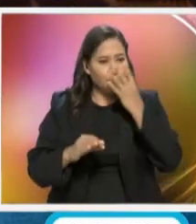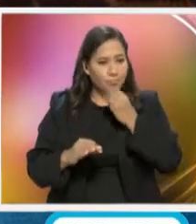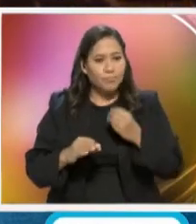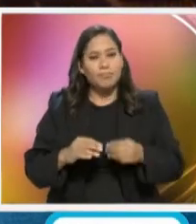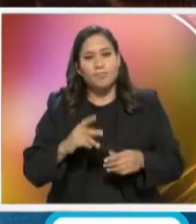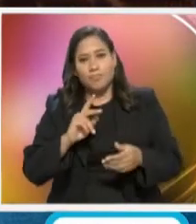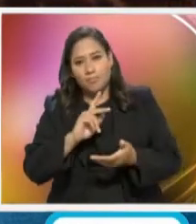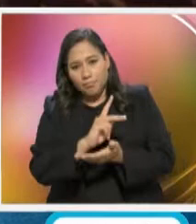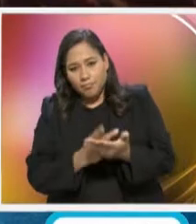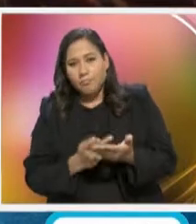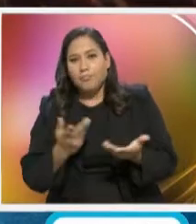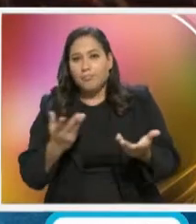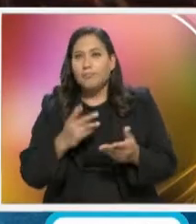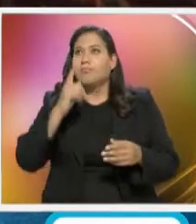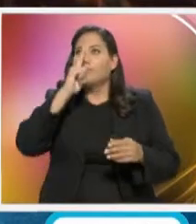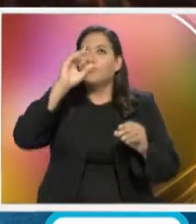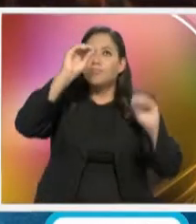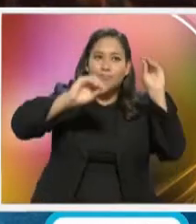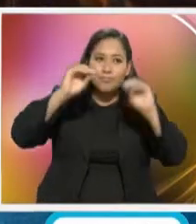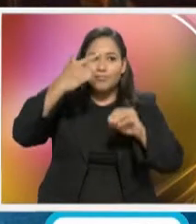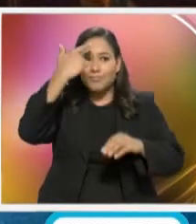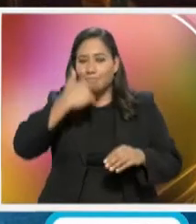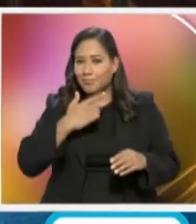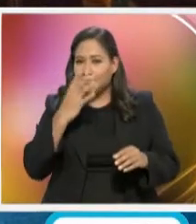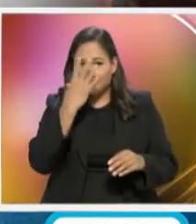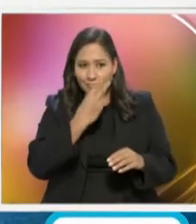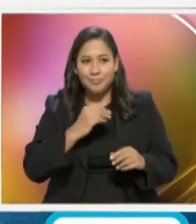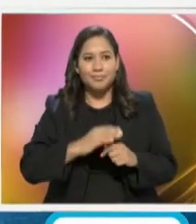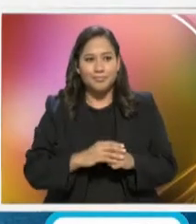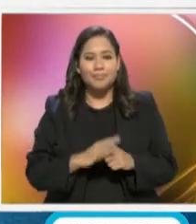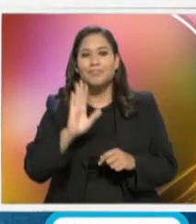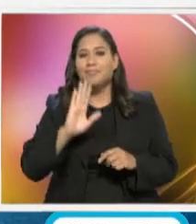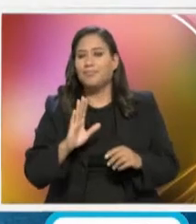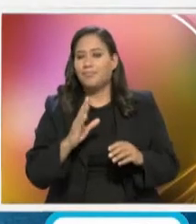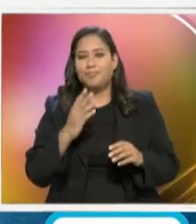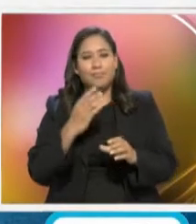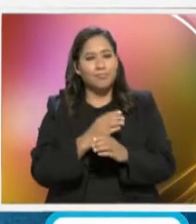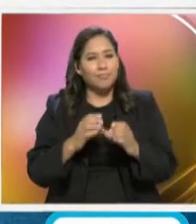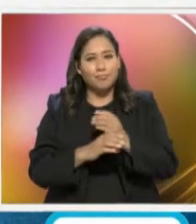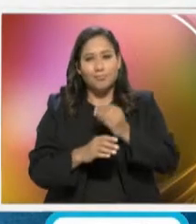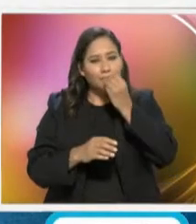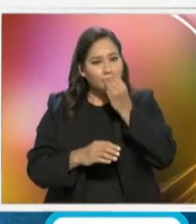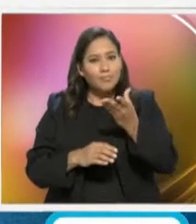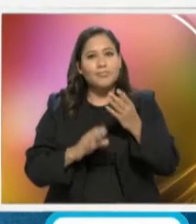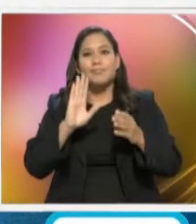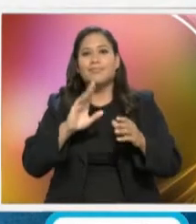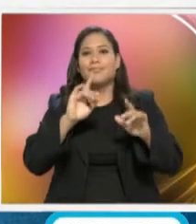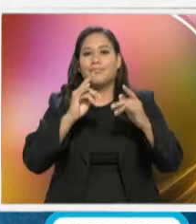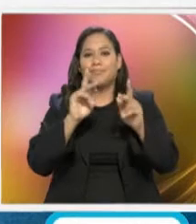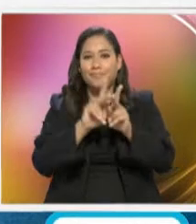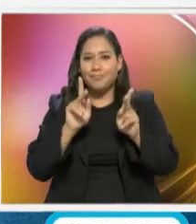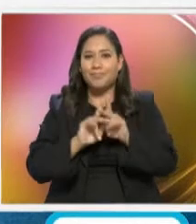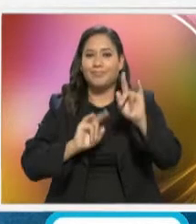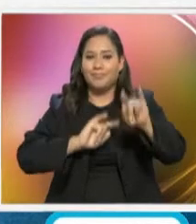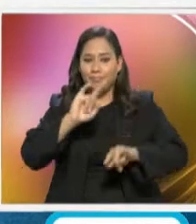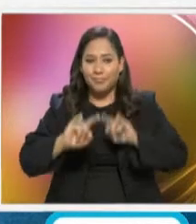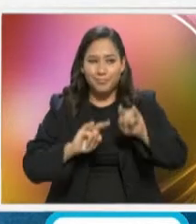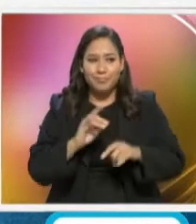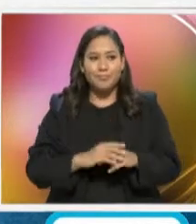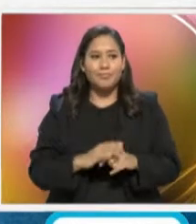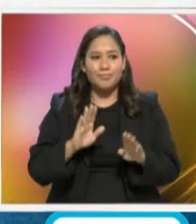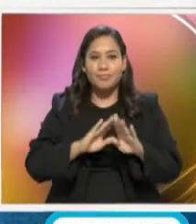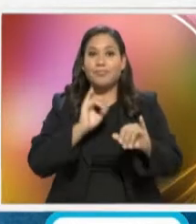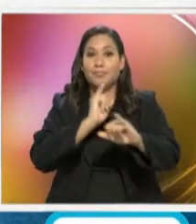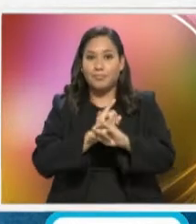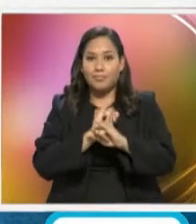diseñado, planeado, las luces en la noche. Es así una cosa Como un impresionante. parque de atracciones, ¿no? Hay señal